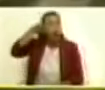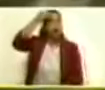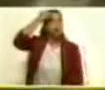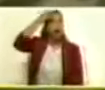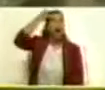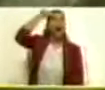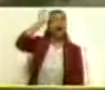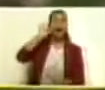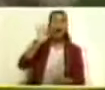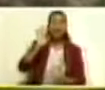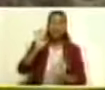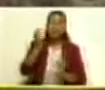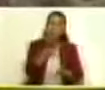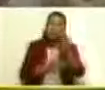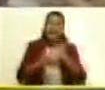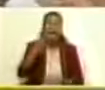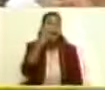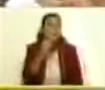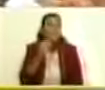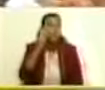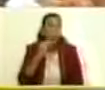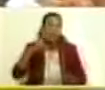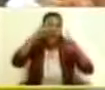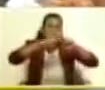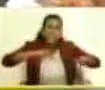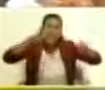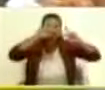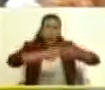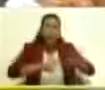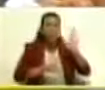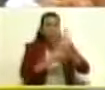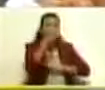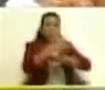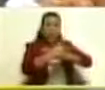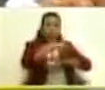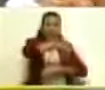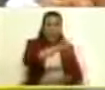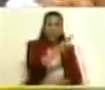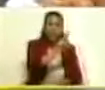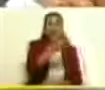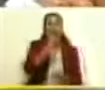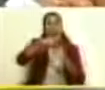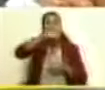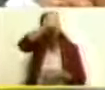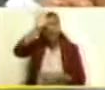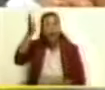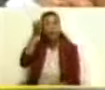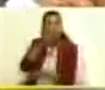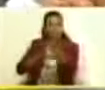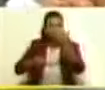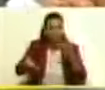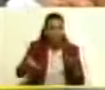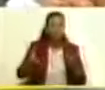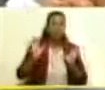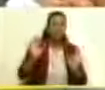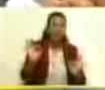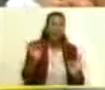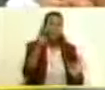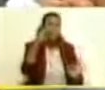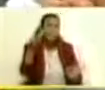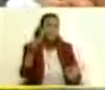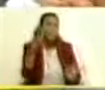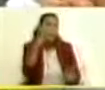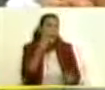conocimientos e intercambio de investigaciones, desarrollos tecnológicos y formación técnica